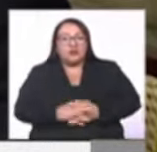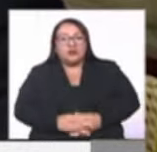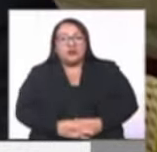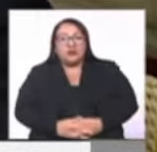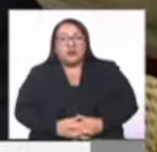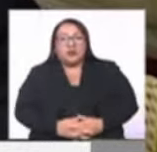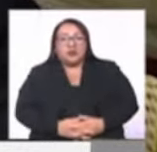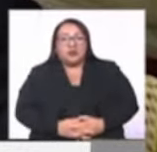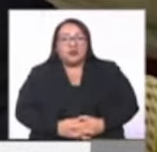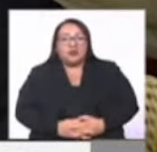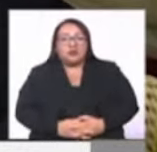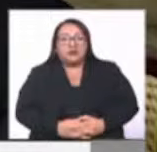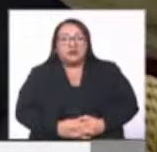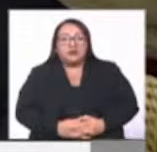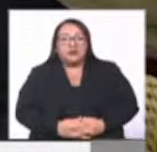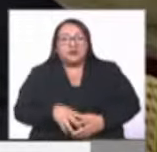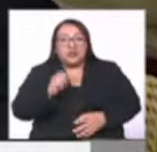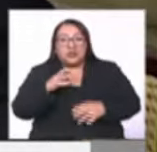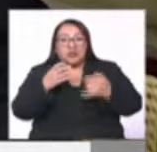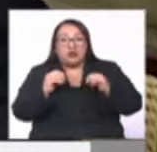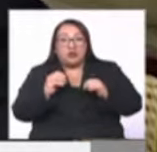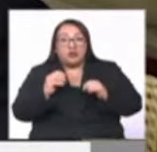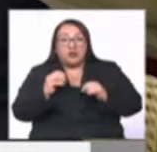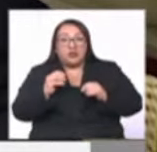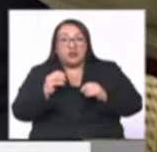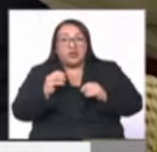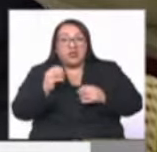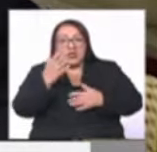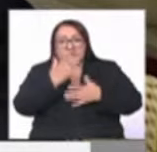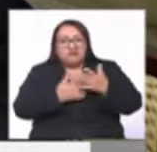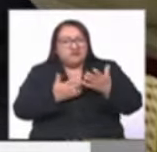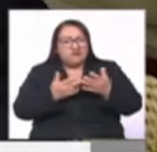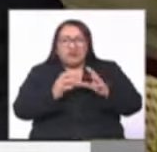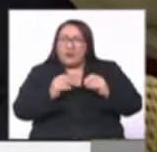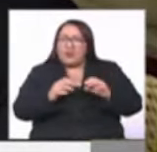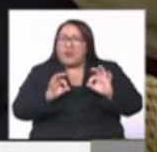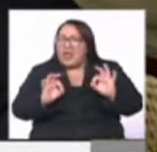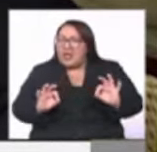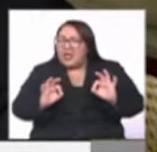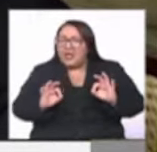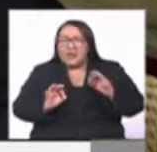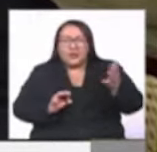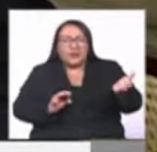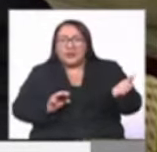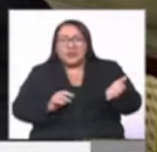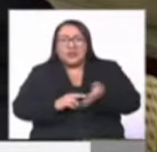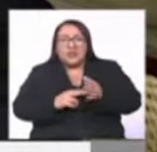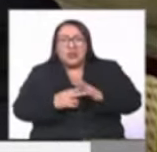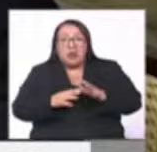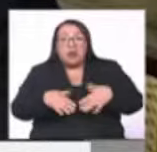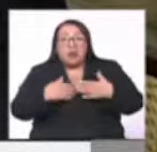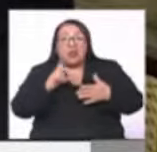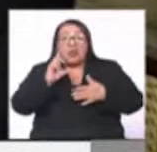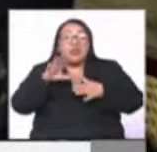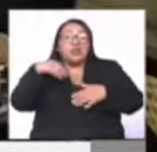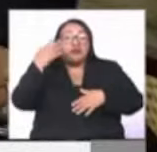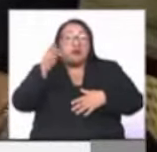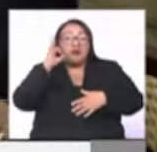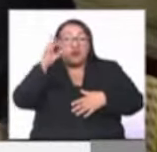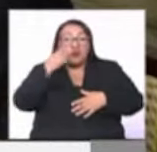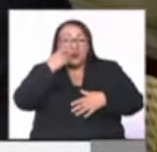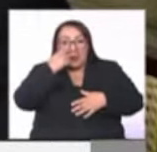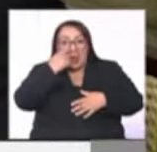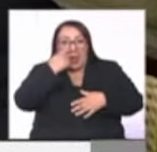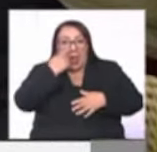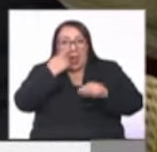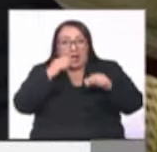ahora lo que que plantea el informe pues es un precedente ventana muy peligroso que abre pues la posibilidad de tener aquí